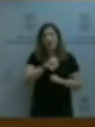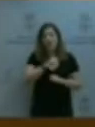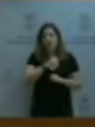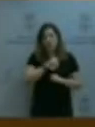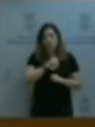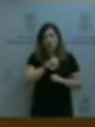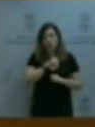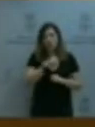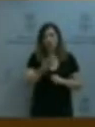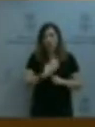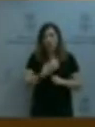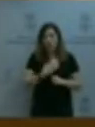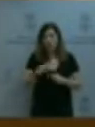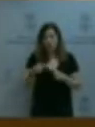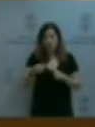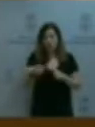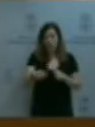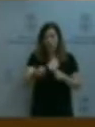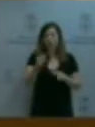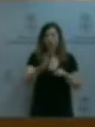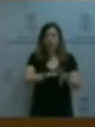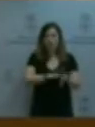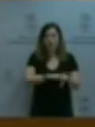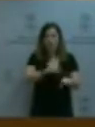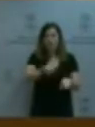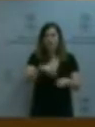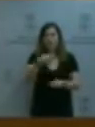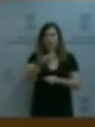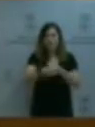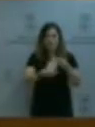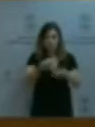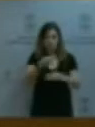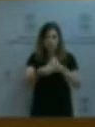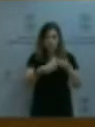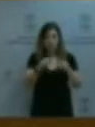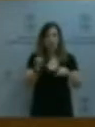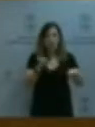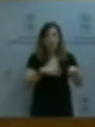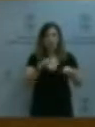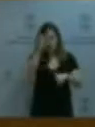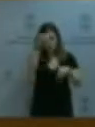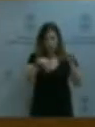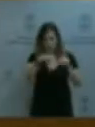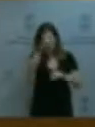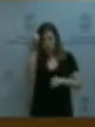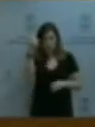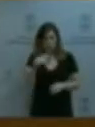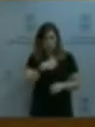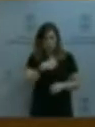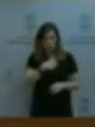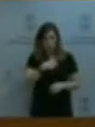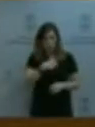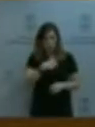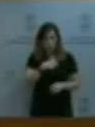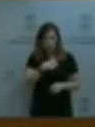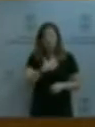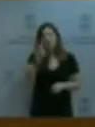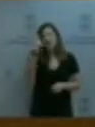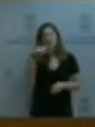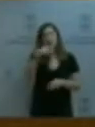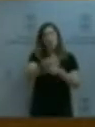los que también manejaron fondos mineros, no nos olvidemos, lo sepan utilizar para lo poco que dé.